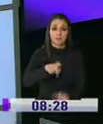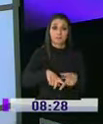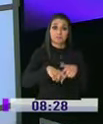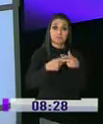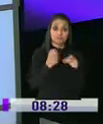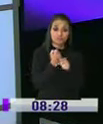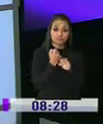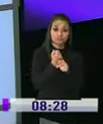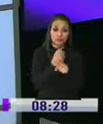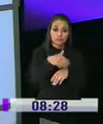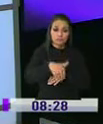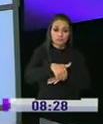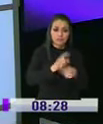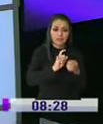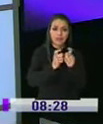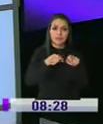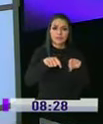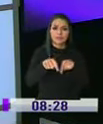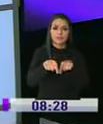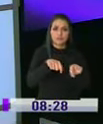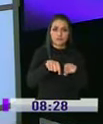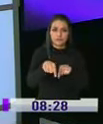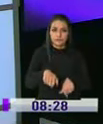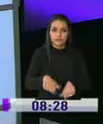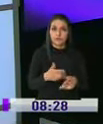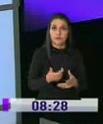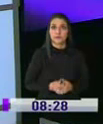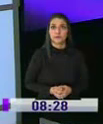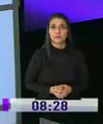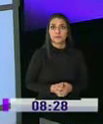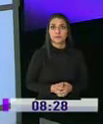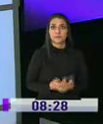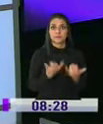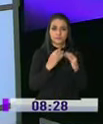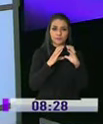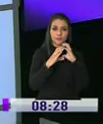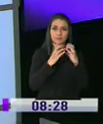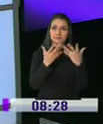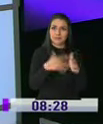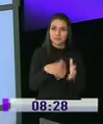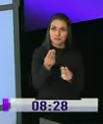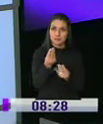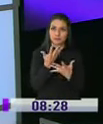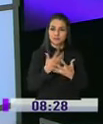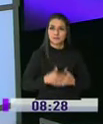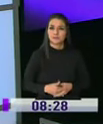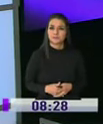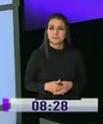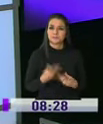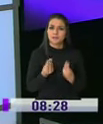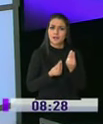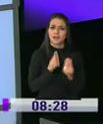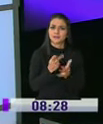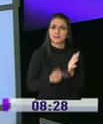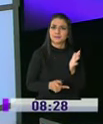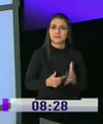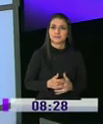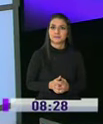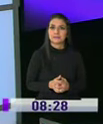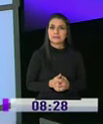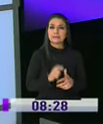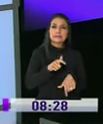señalización y cambios de sentidos viales. Así que vamos a conversar con Iván. Adelante, Iván, cuéntanos qué es lo que pasa. Bueno, parece que